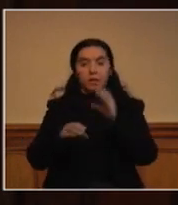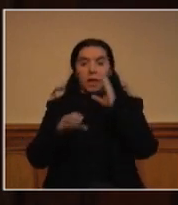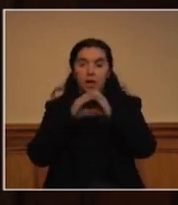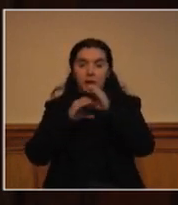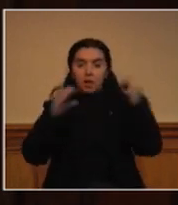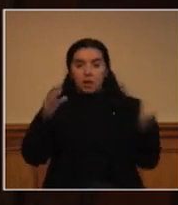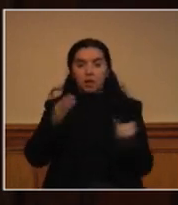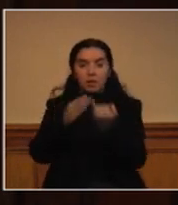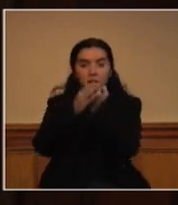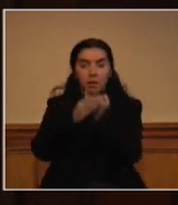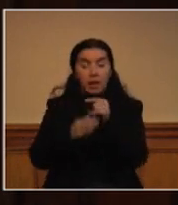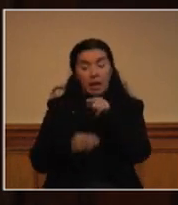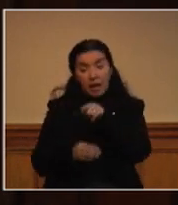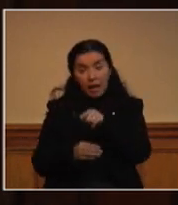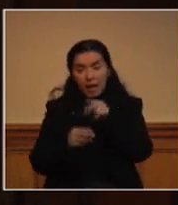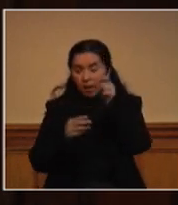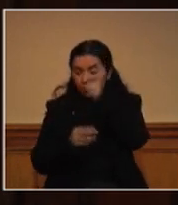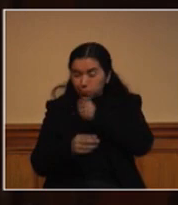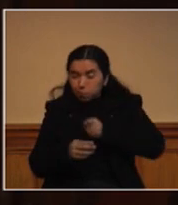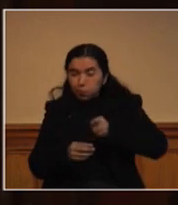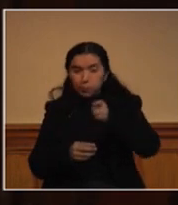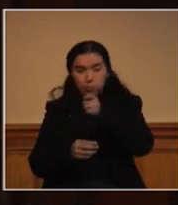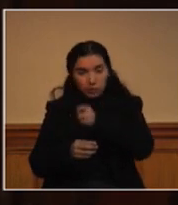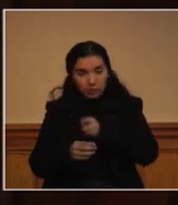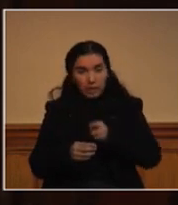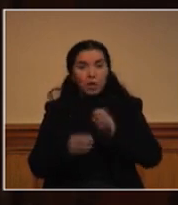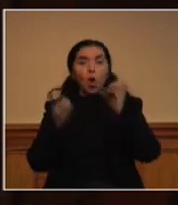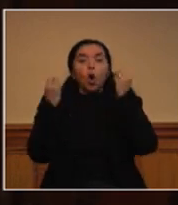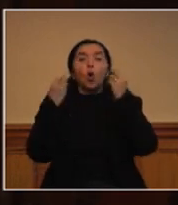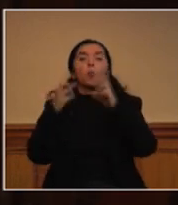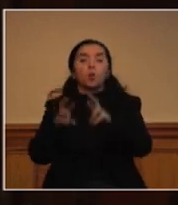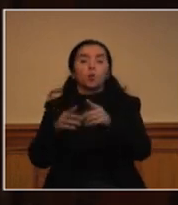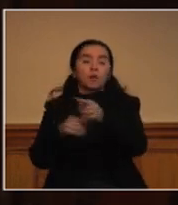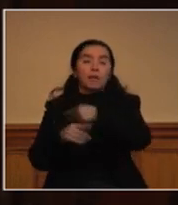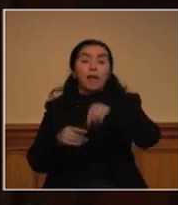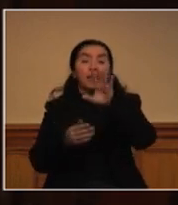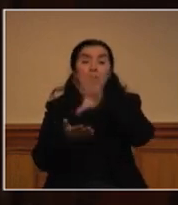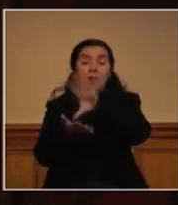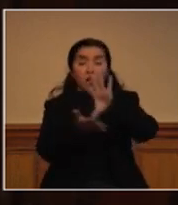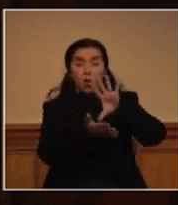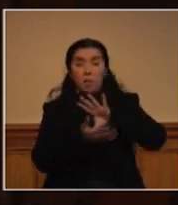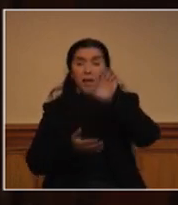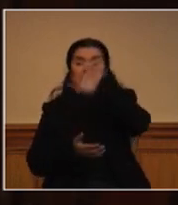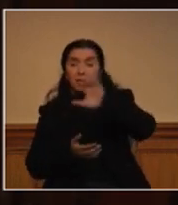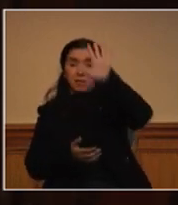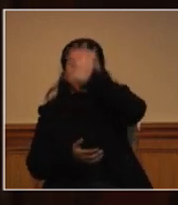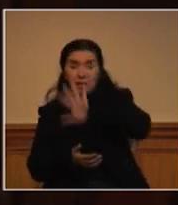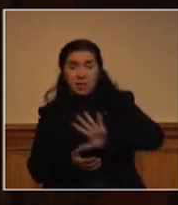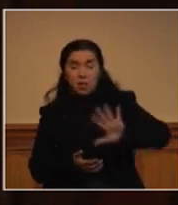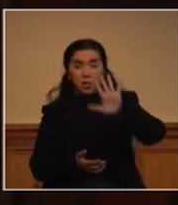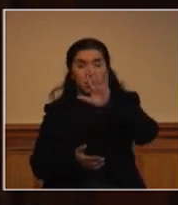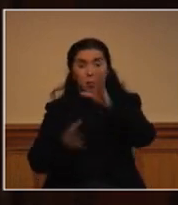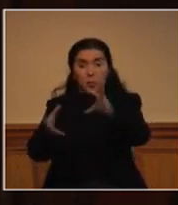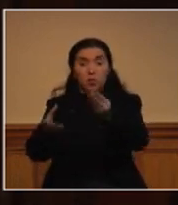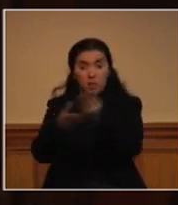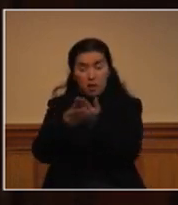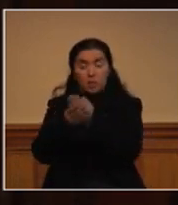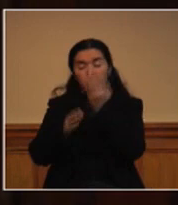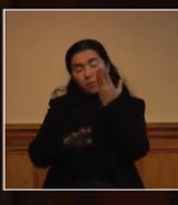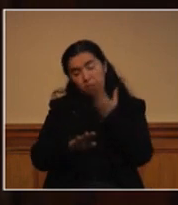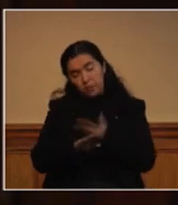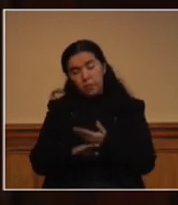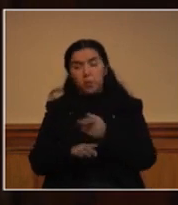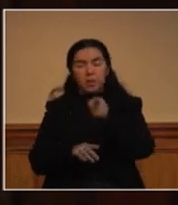inclusión, en el que analizan los avances y las oportunidades en los países europeos, también están recogidos en su informe. Y dentro de